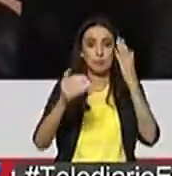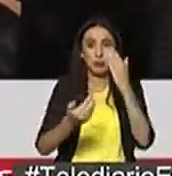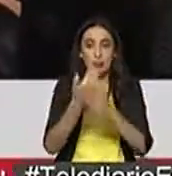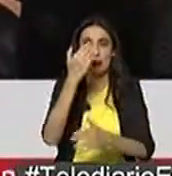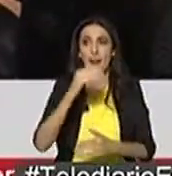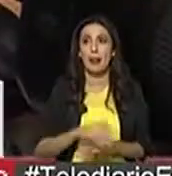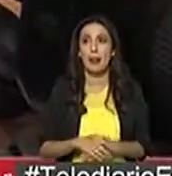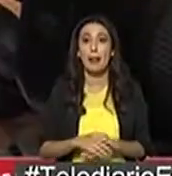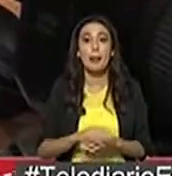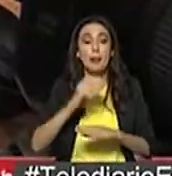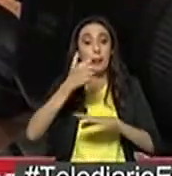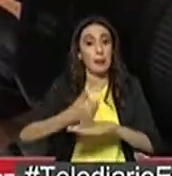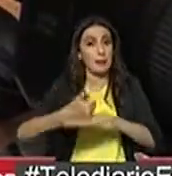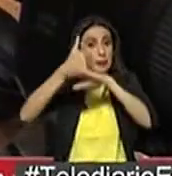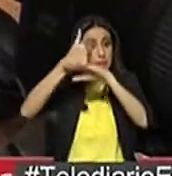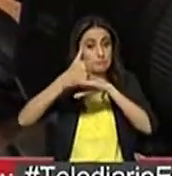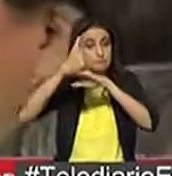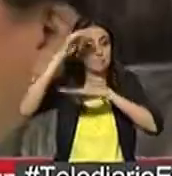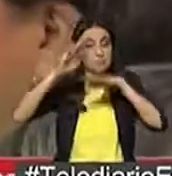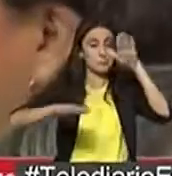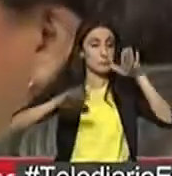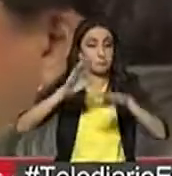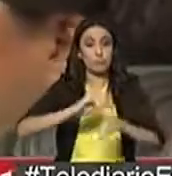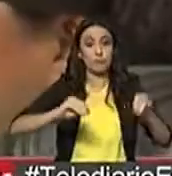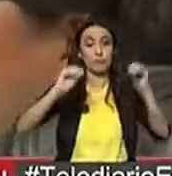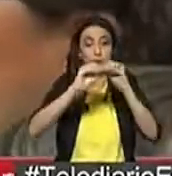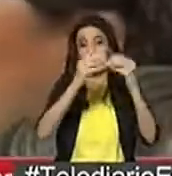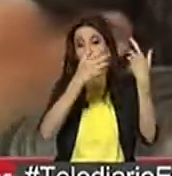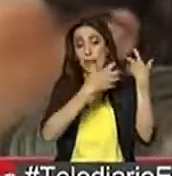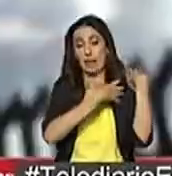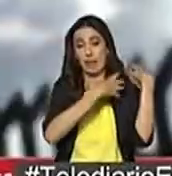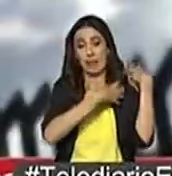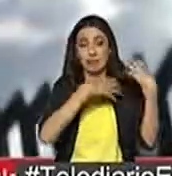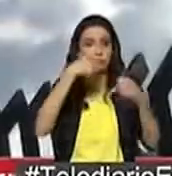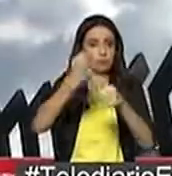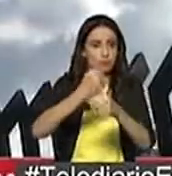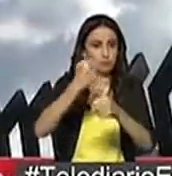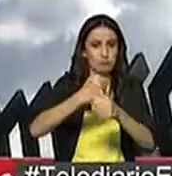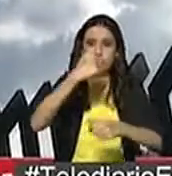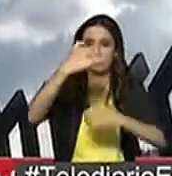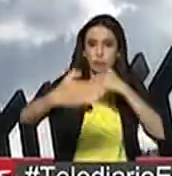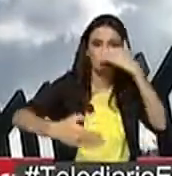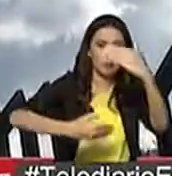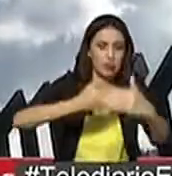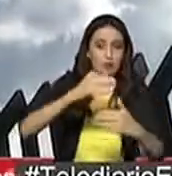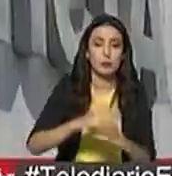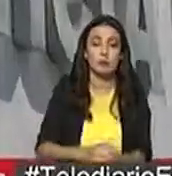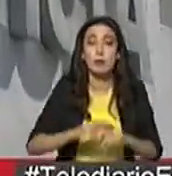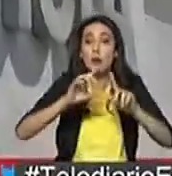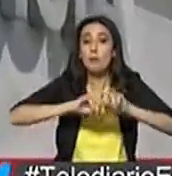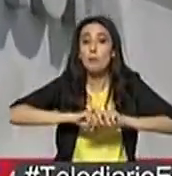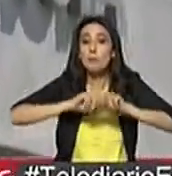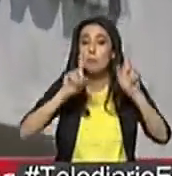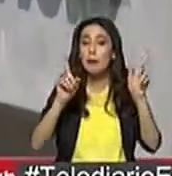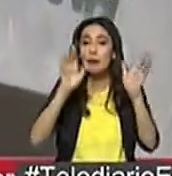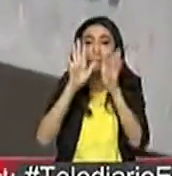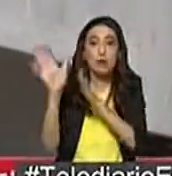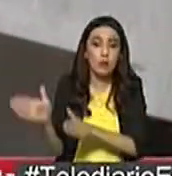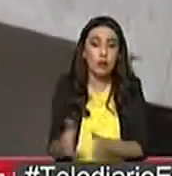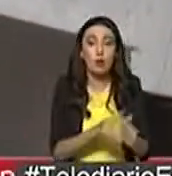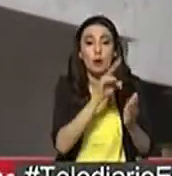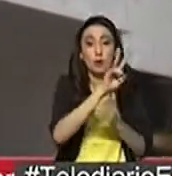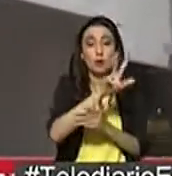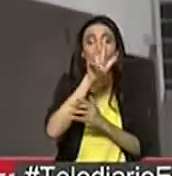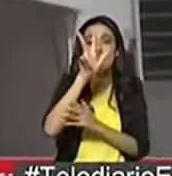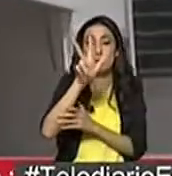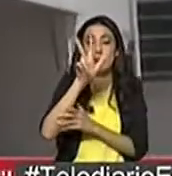Las autoridades de la Judicatura garantizaron el normal desarrollo del trabajo de la Corte Nacional de Justicia, pese a la remoción de 23 de